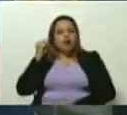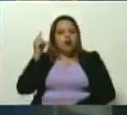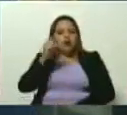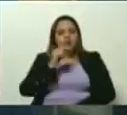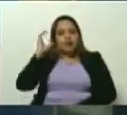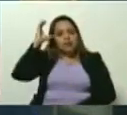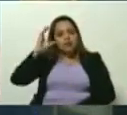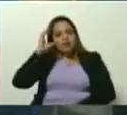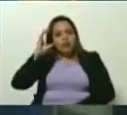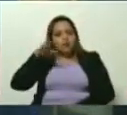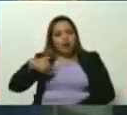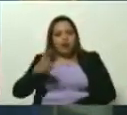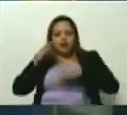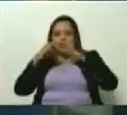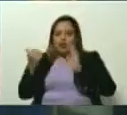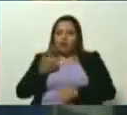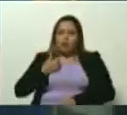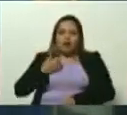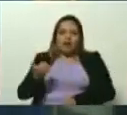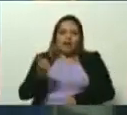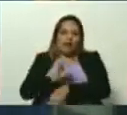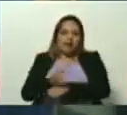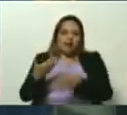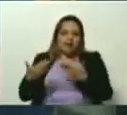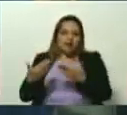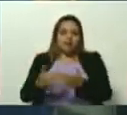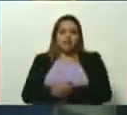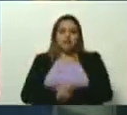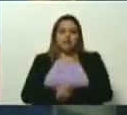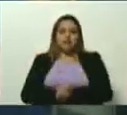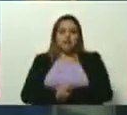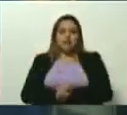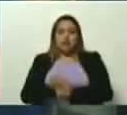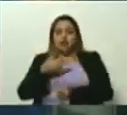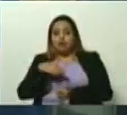para atender cualquier emergencia, y así vamos